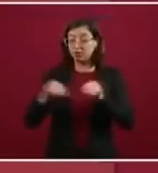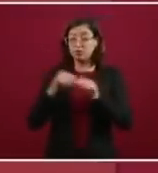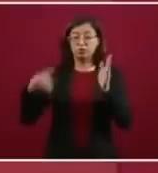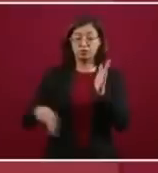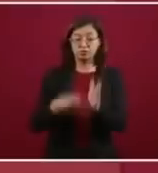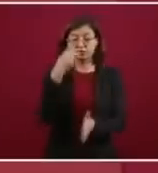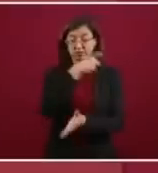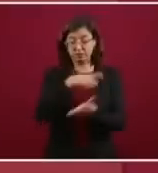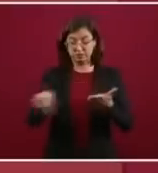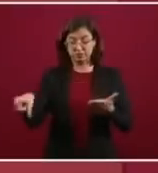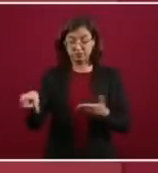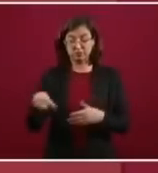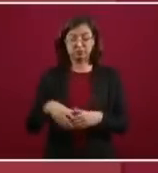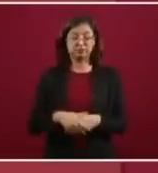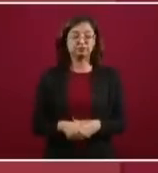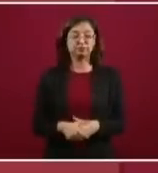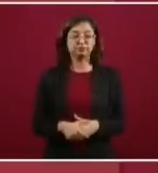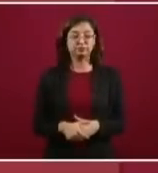porque eso